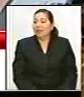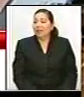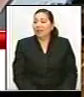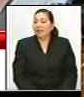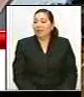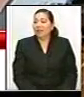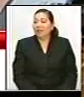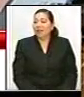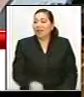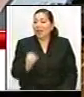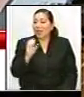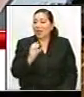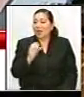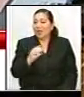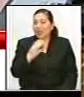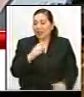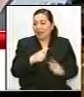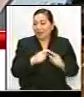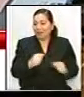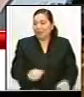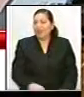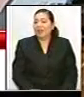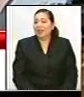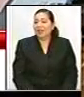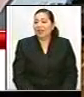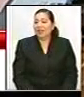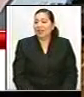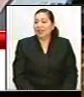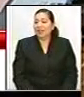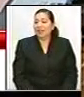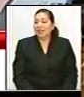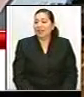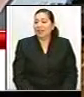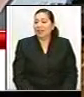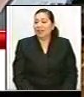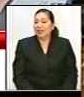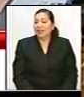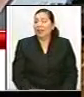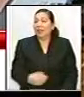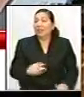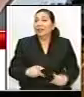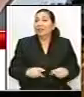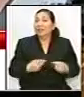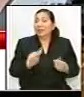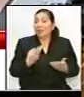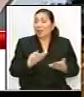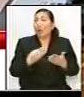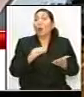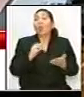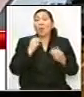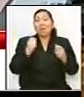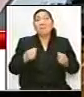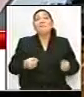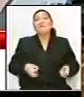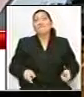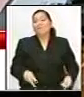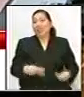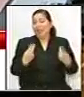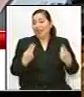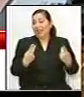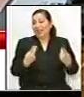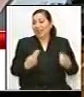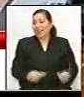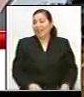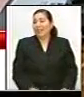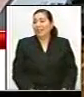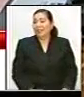se fue a buscar a la enfermera, a los médicos, que yo había, como que había resucitado.